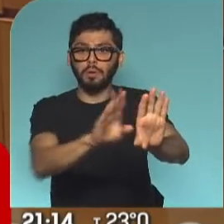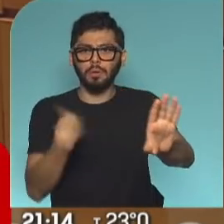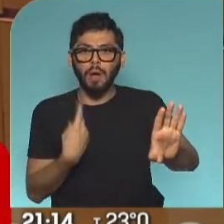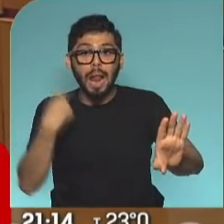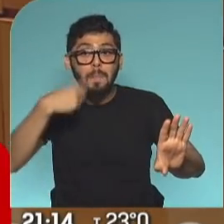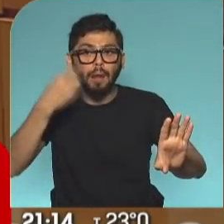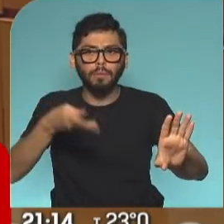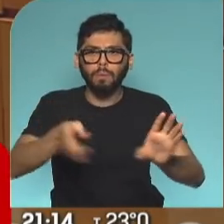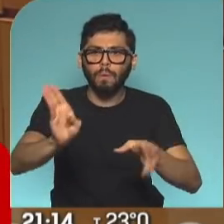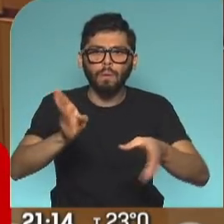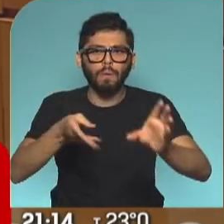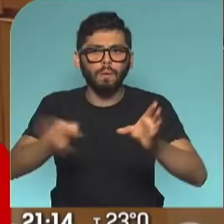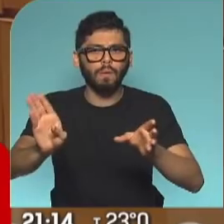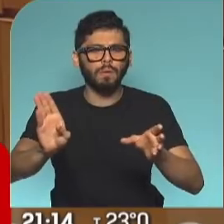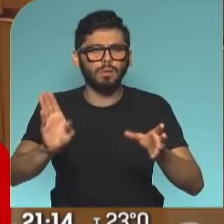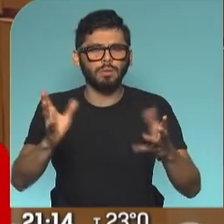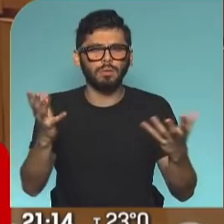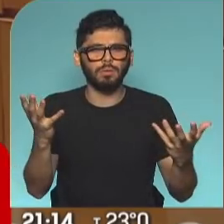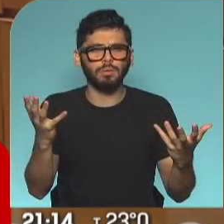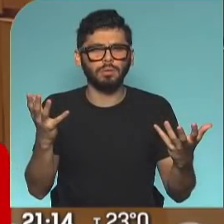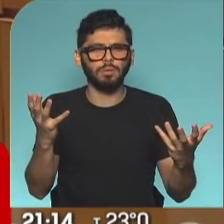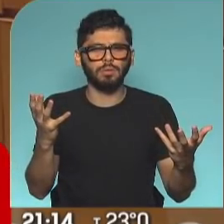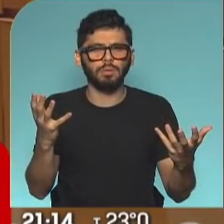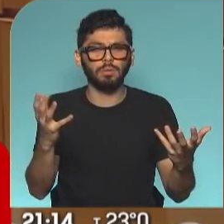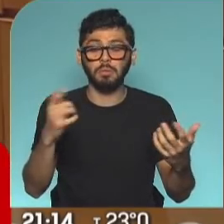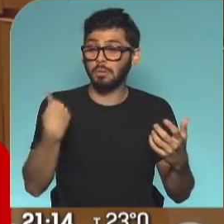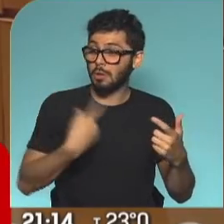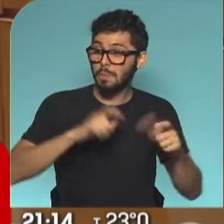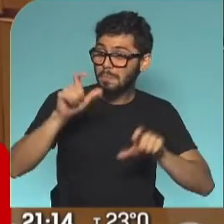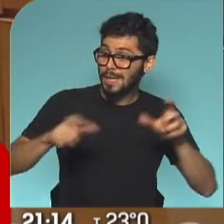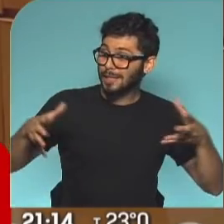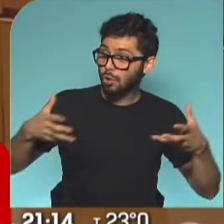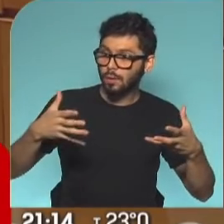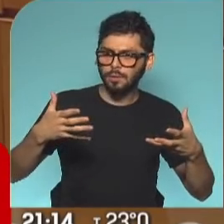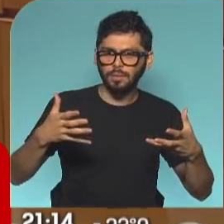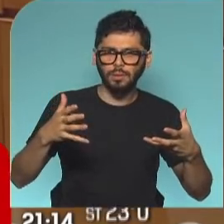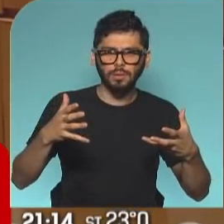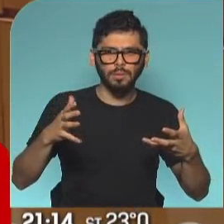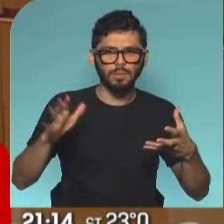culpa tuvimos como humanidad para haber construido semejante mundo?